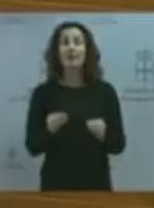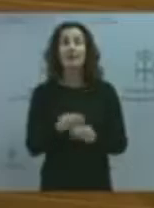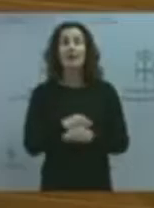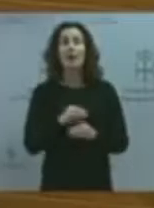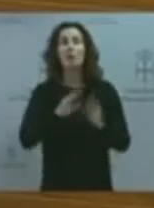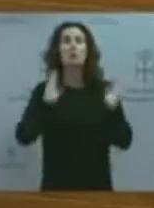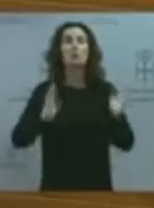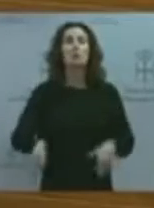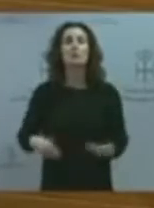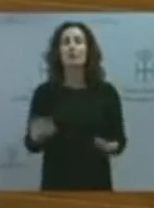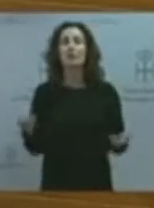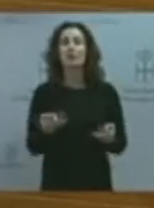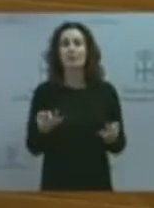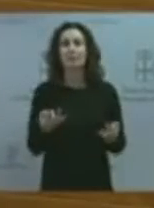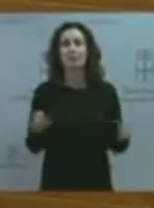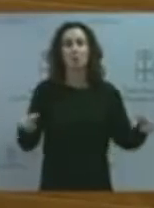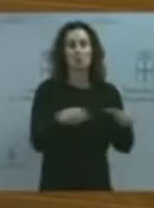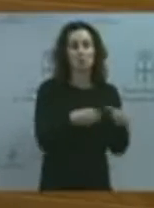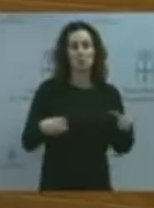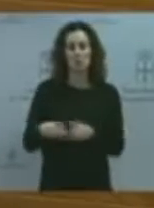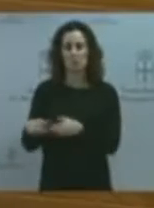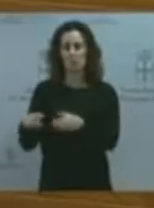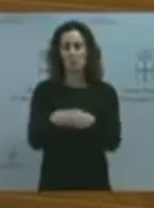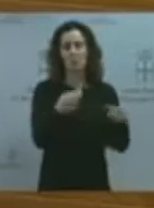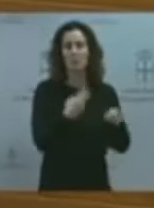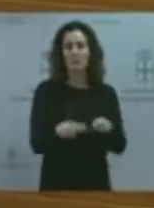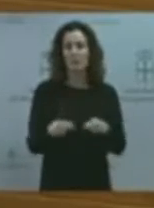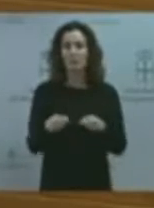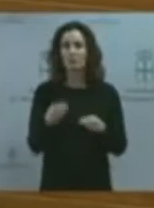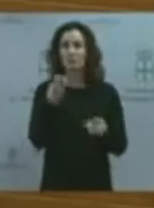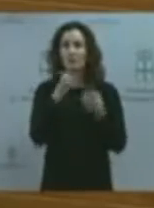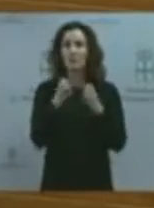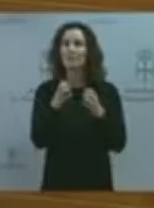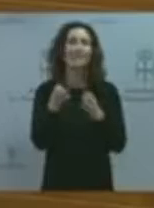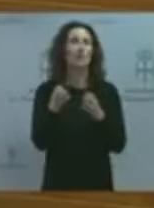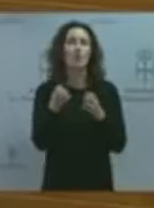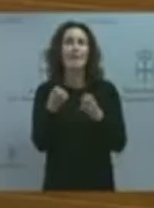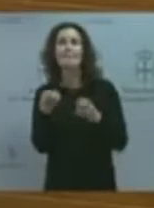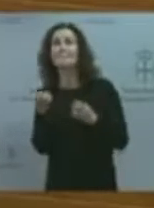de protesta, tienen que ser partidos de propuesta. Y yo espero de verdad que usted